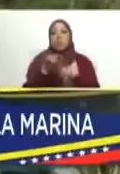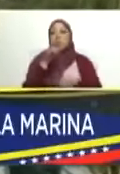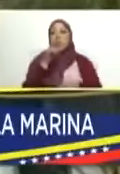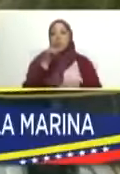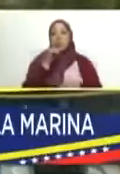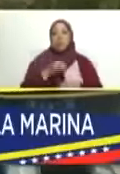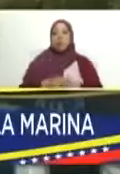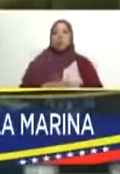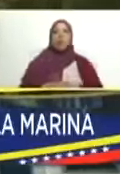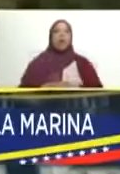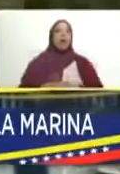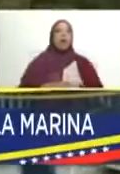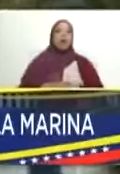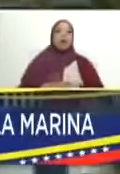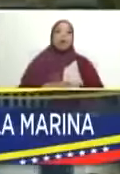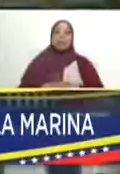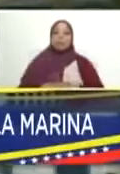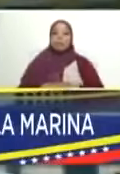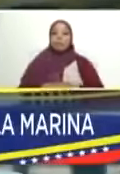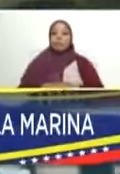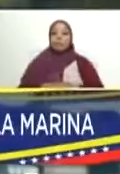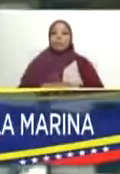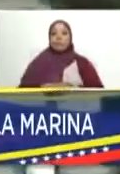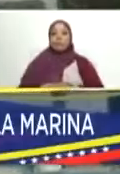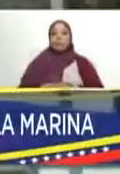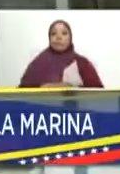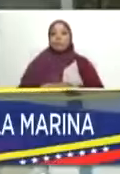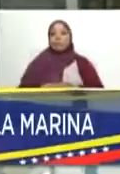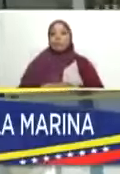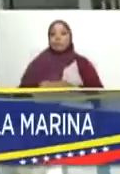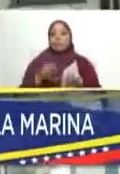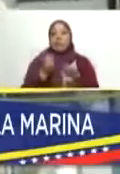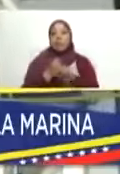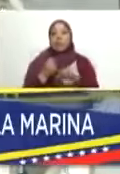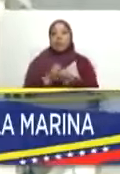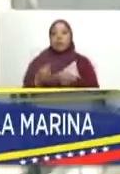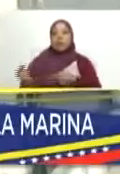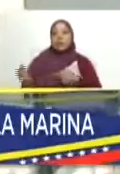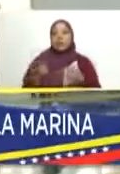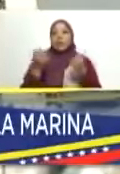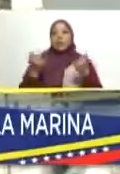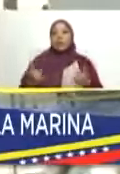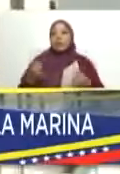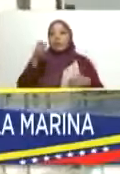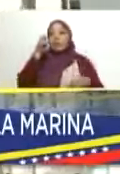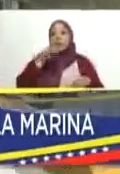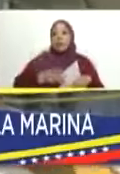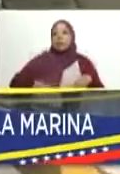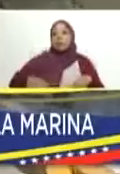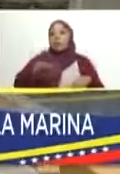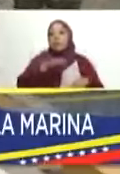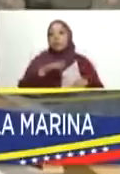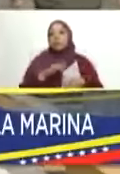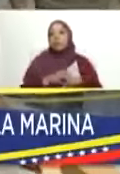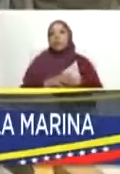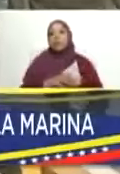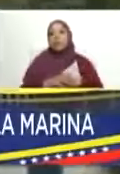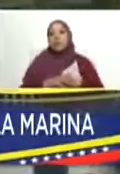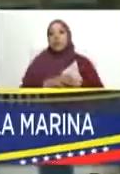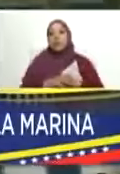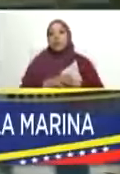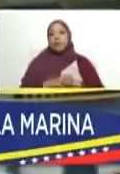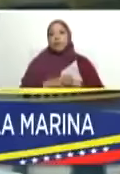decía que teníamos que atender el punto y círculo. Lo humano, el perfil social se ha transformado, presidente. Llevamos 6 meses